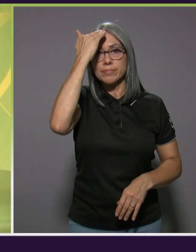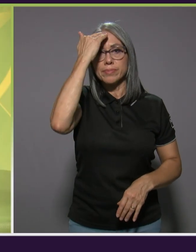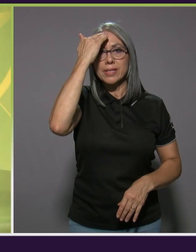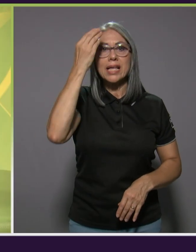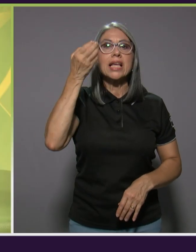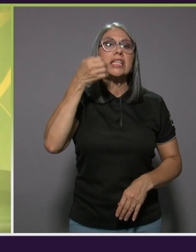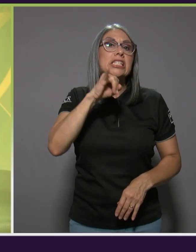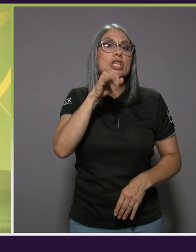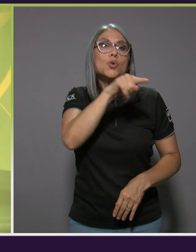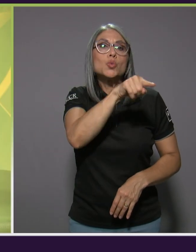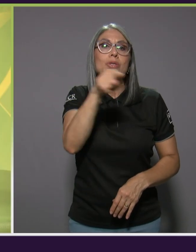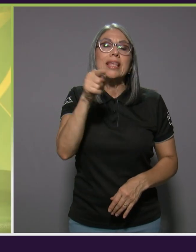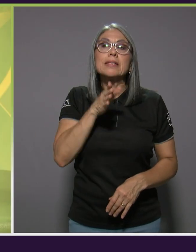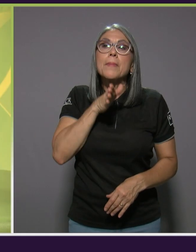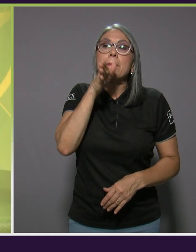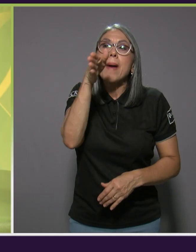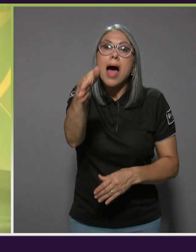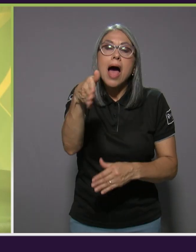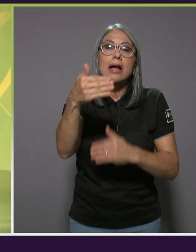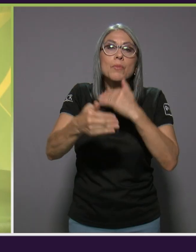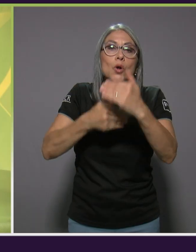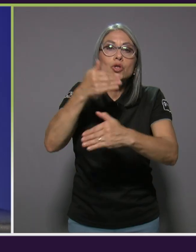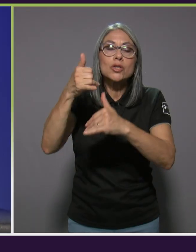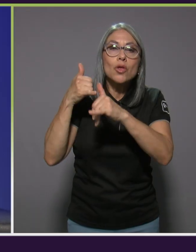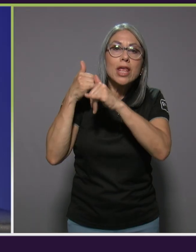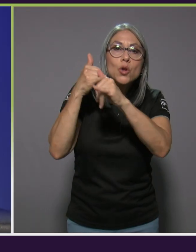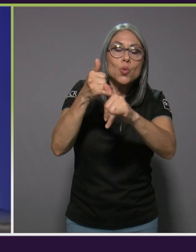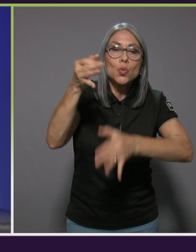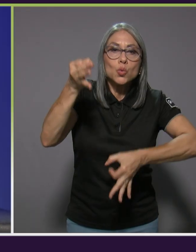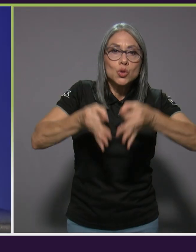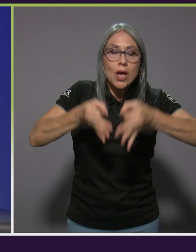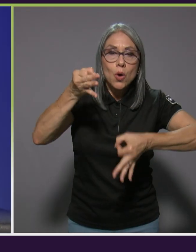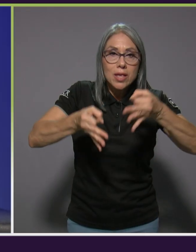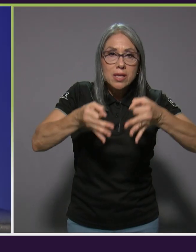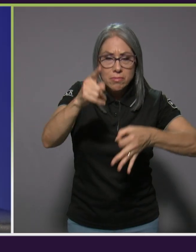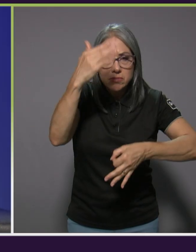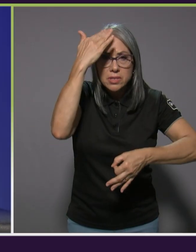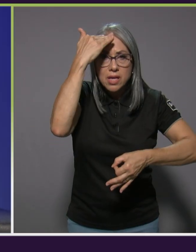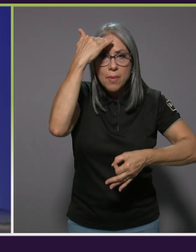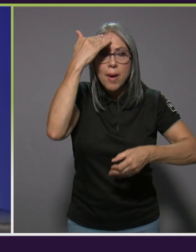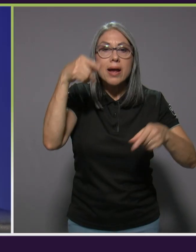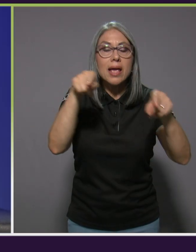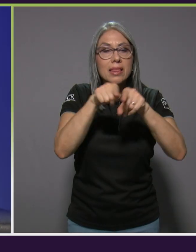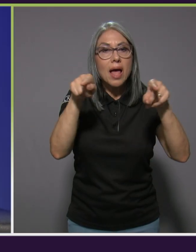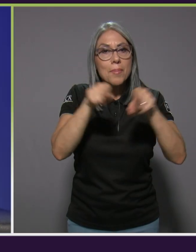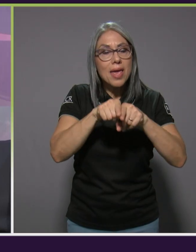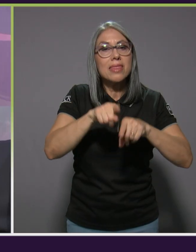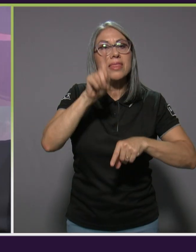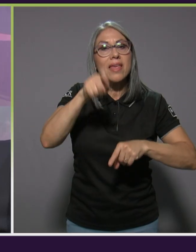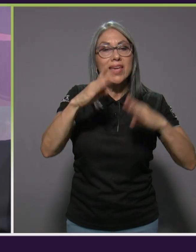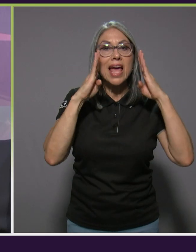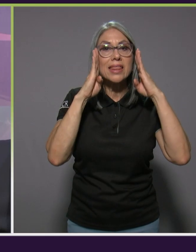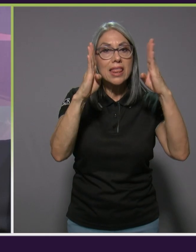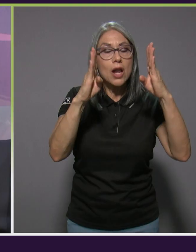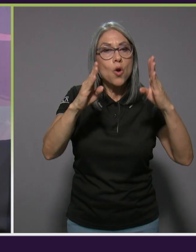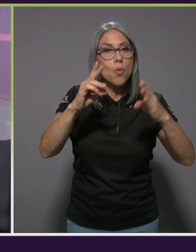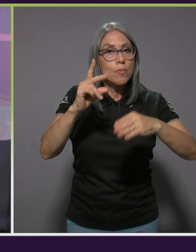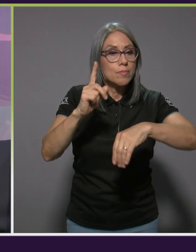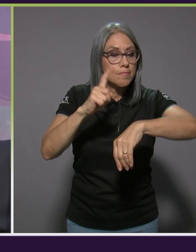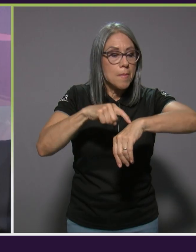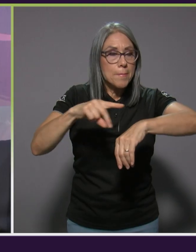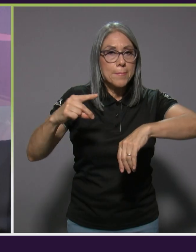algún proceso, ¿verdad?, de denuncia a nivel judicial, sepa que también debe ser atendido con prontitud, ya